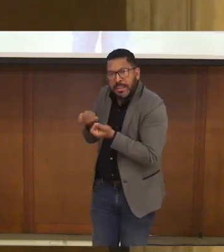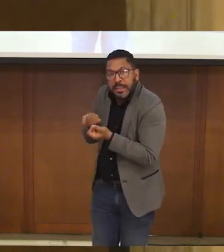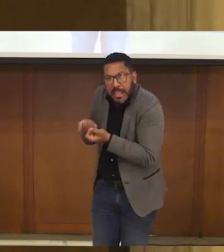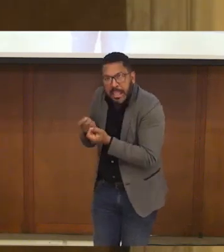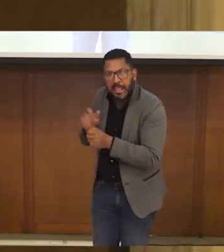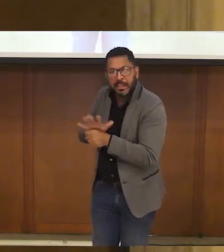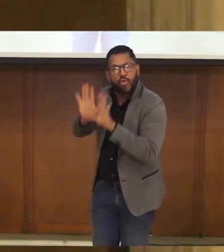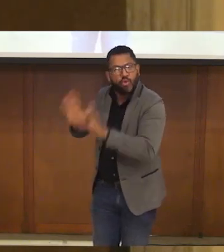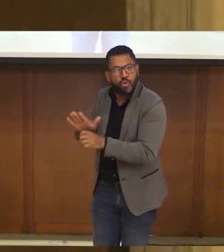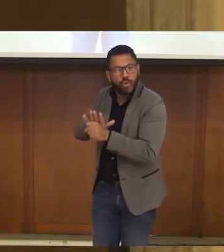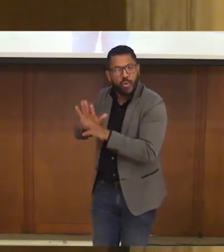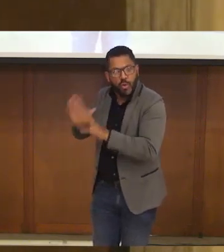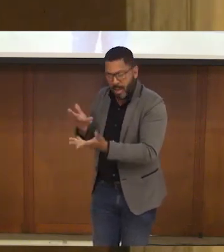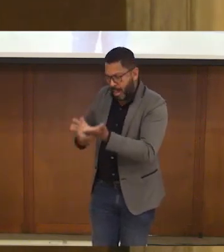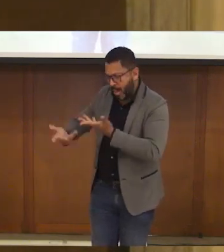tener tan cerca,